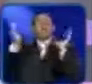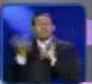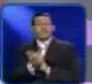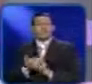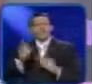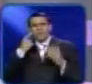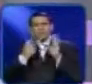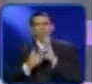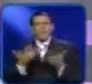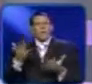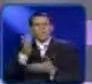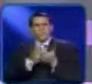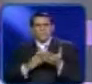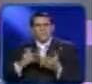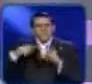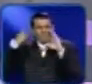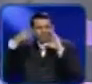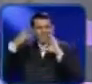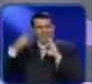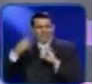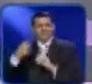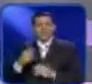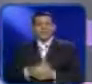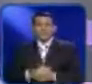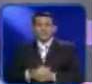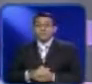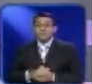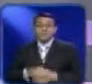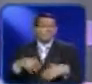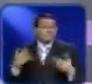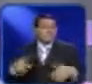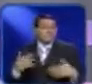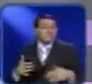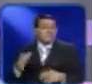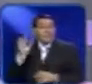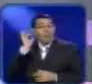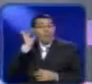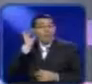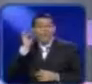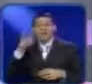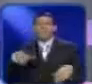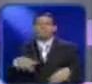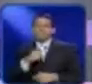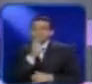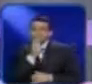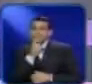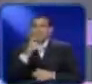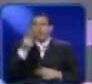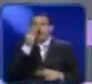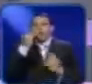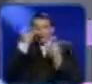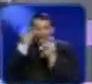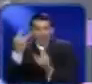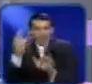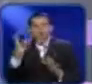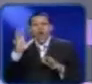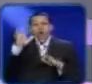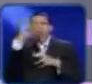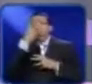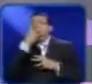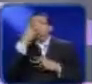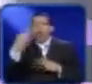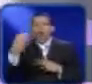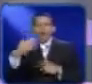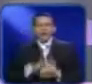Les mostraremos parte del videoclip. Chicos, siéntense. Mujeres, respiren profundo porque es el tema de Shakira, Loba.